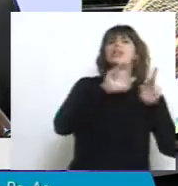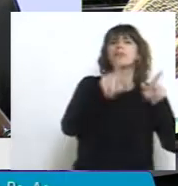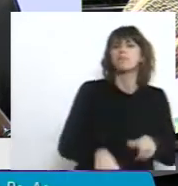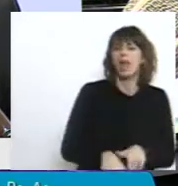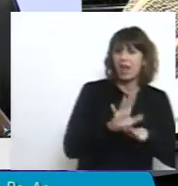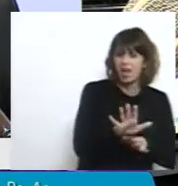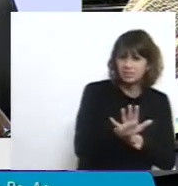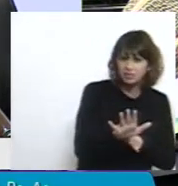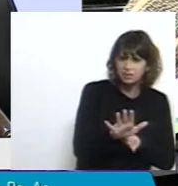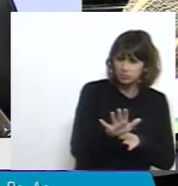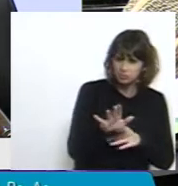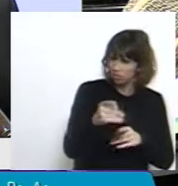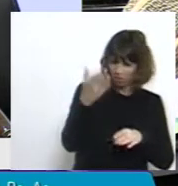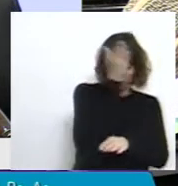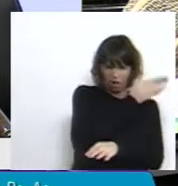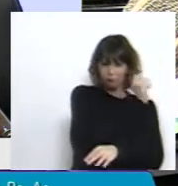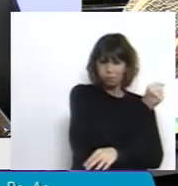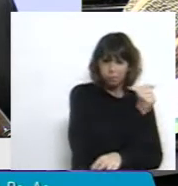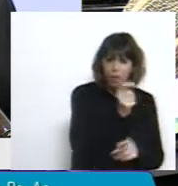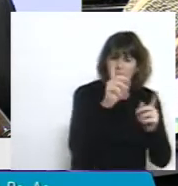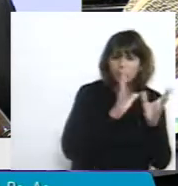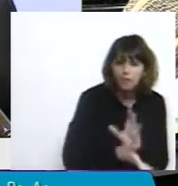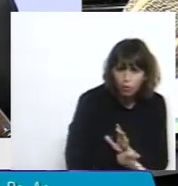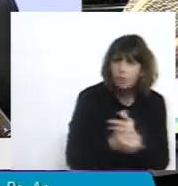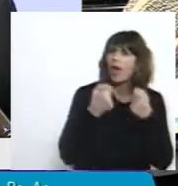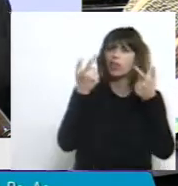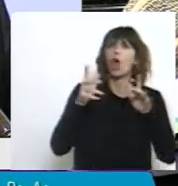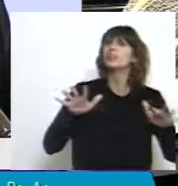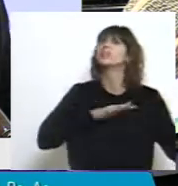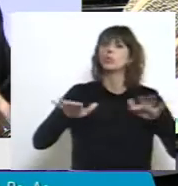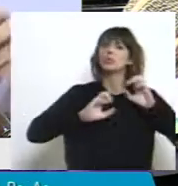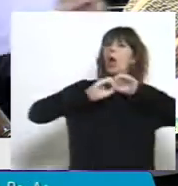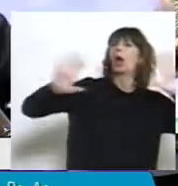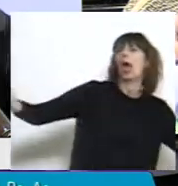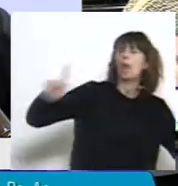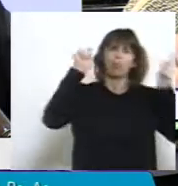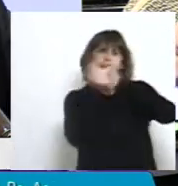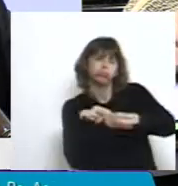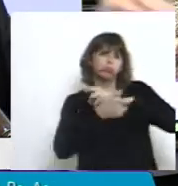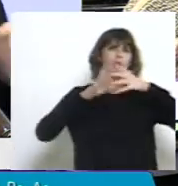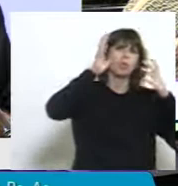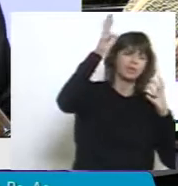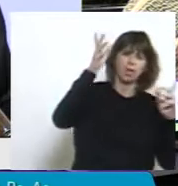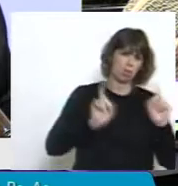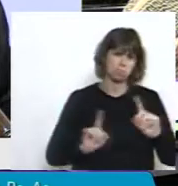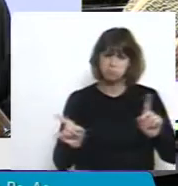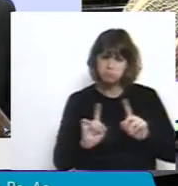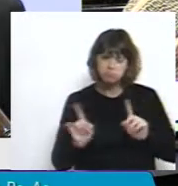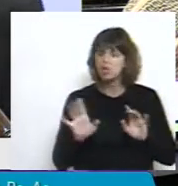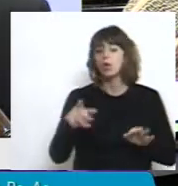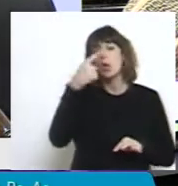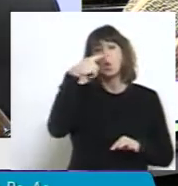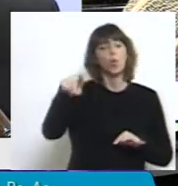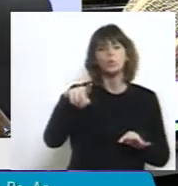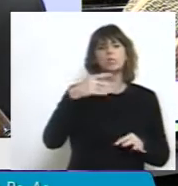provocado ningún desmadre ni ninguna alteración en estos años. Por último, me voy a referir al gasto. Vamos a poner la última,